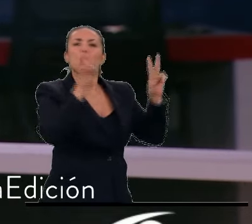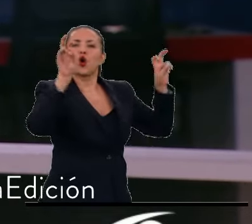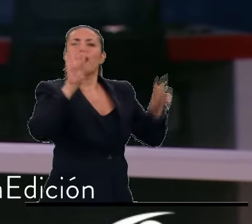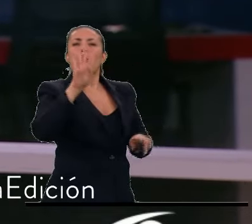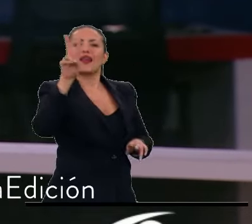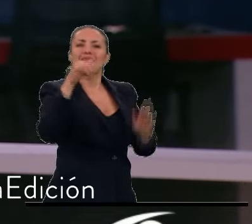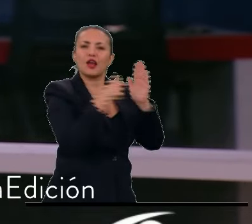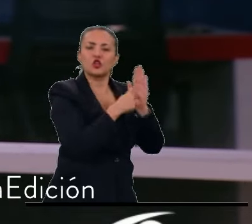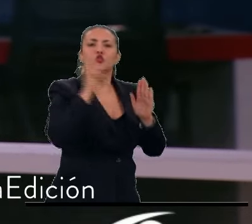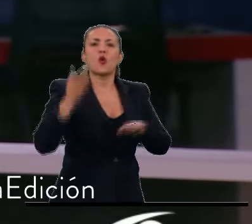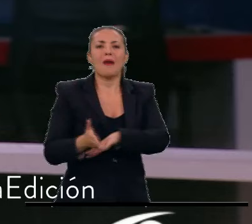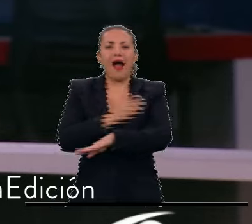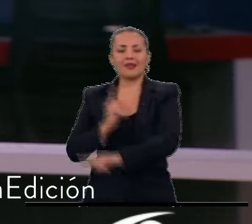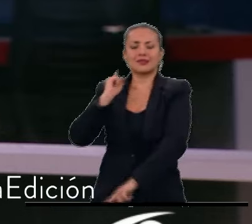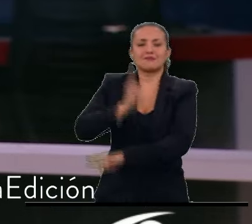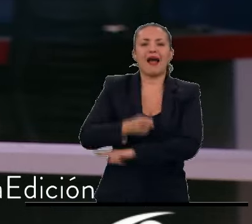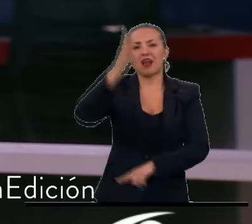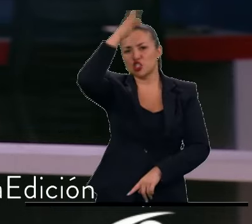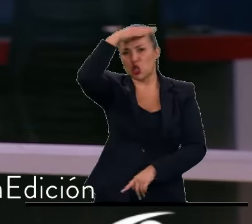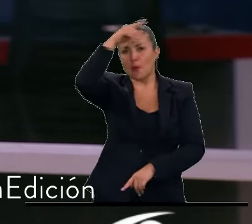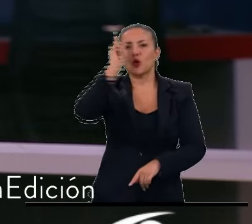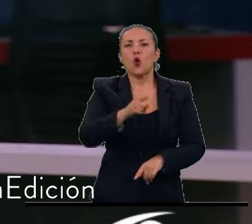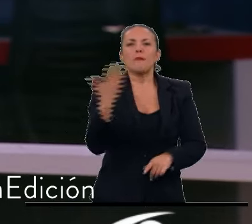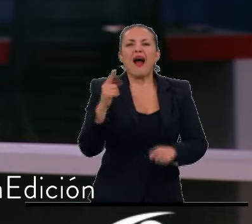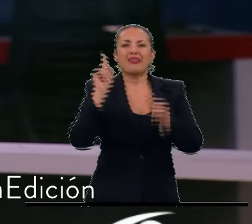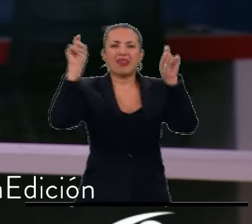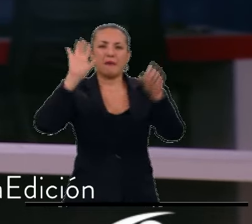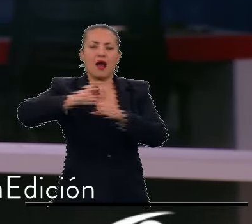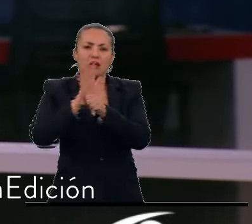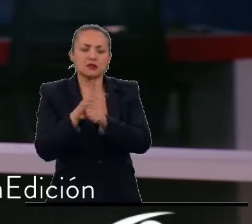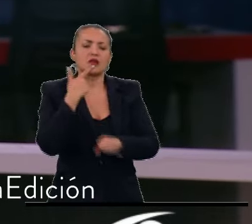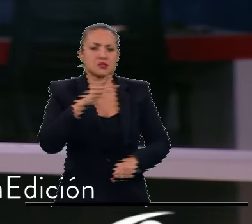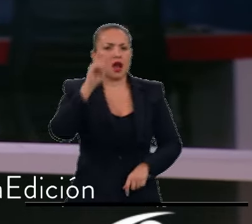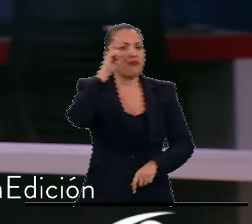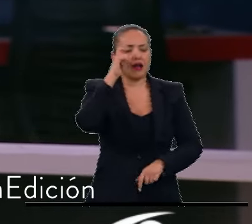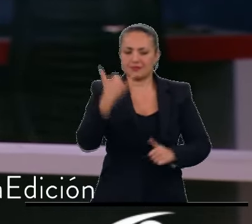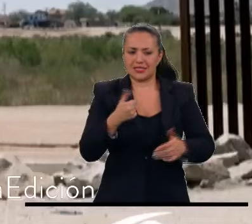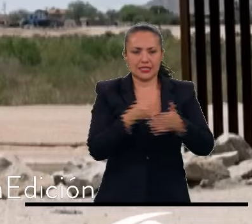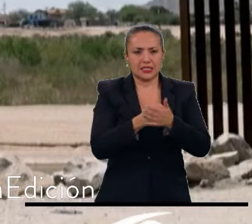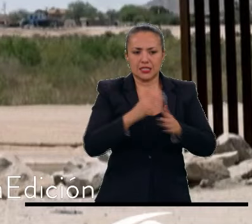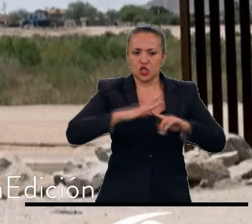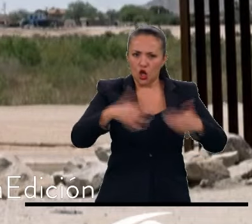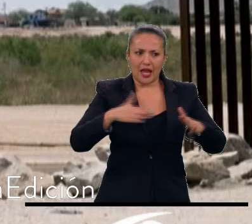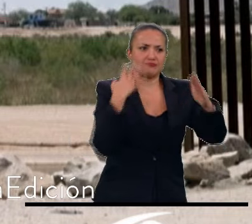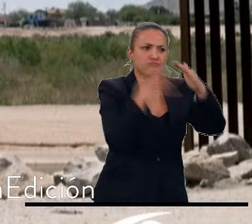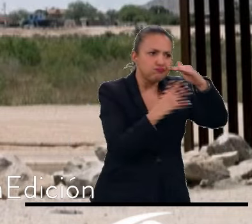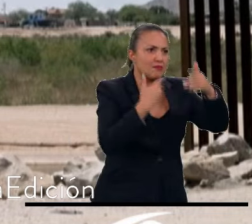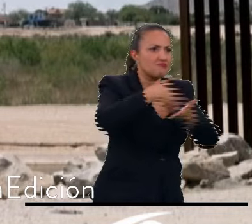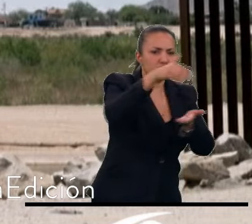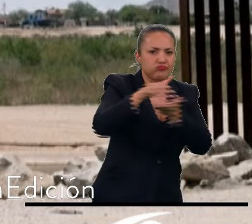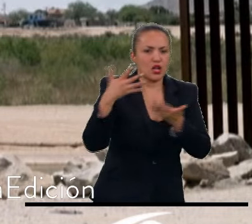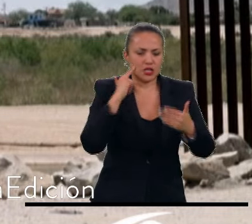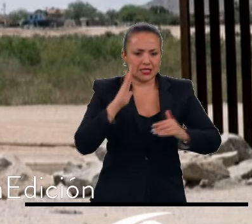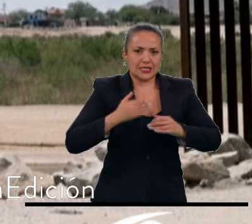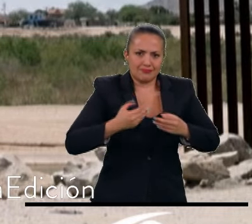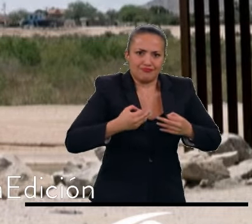por Trump debido a la pandemia la administración Ya anunció que pedirá retrasar el cumplimiento del fallo desde que